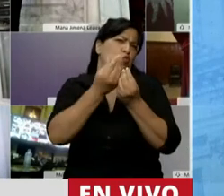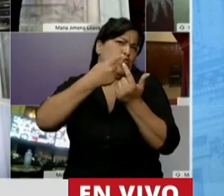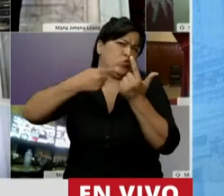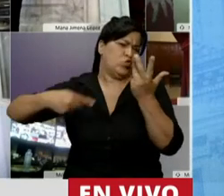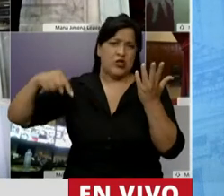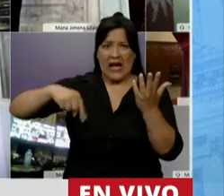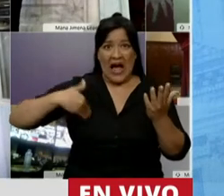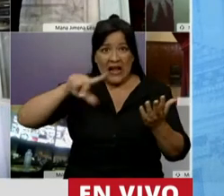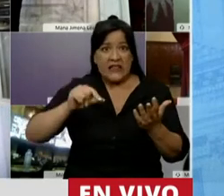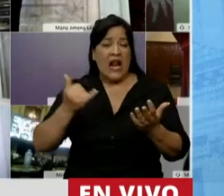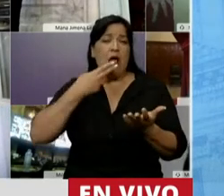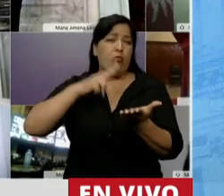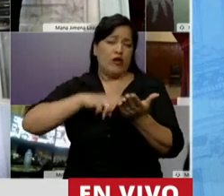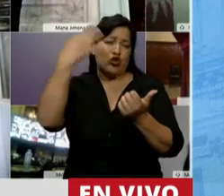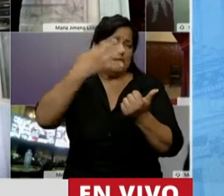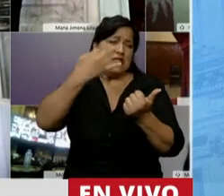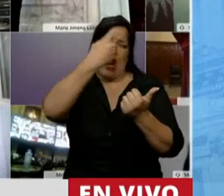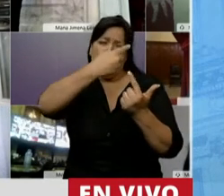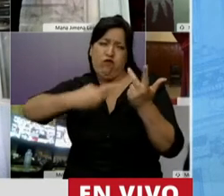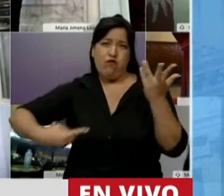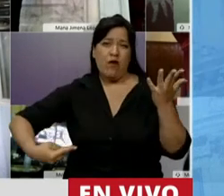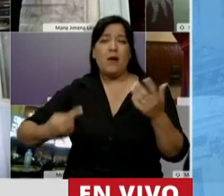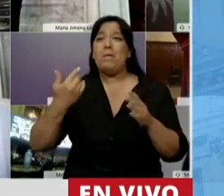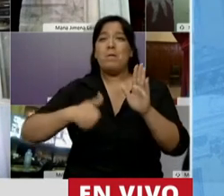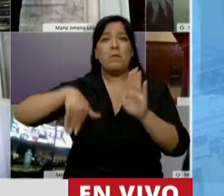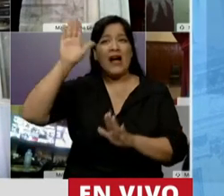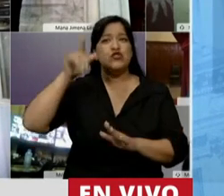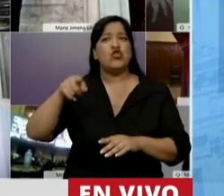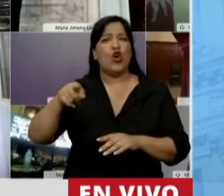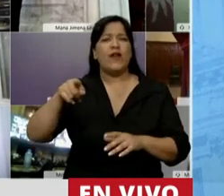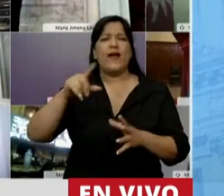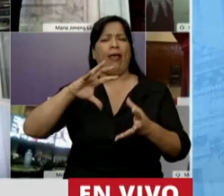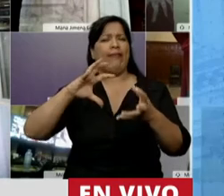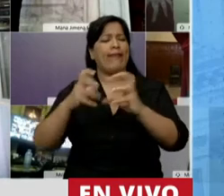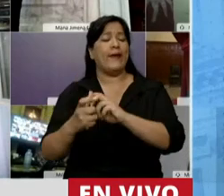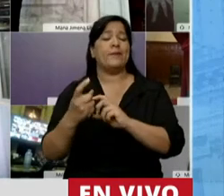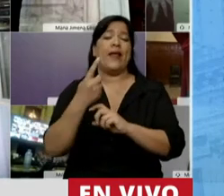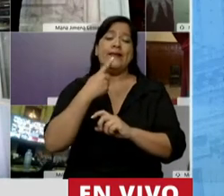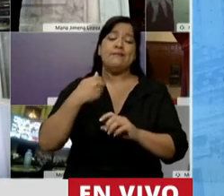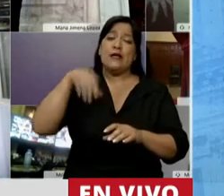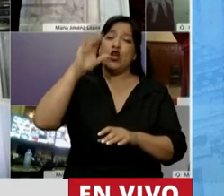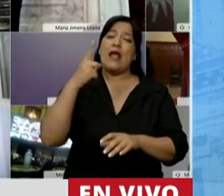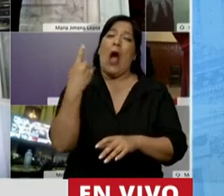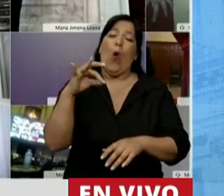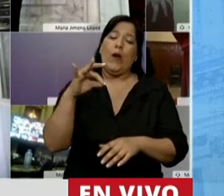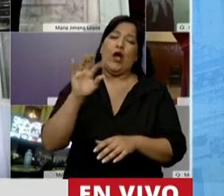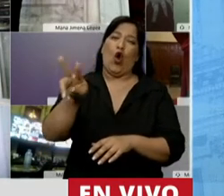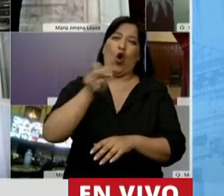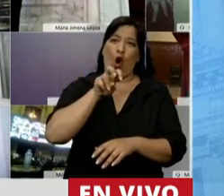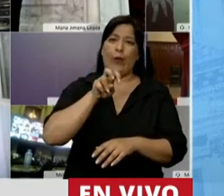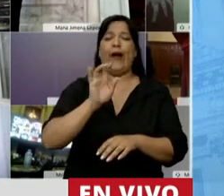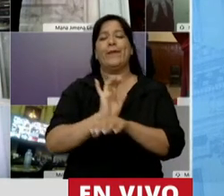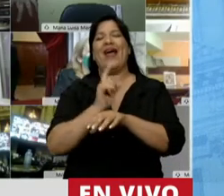en la Argentina. La mayoría distorsivos, la mayoría por única vez, la mayoría con un